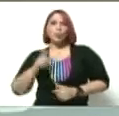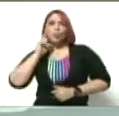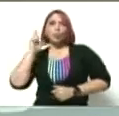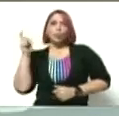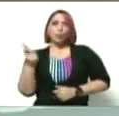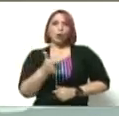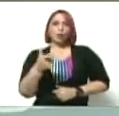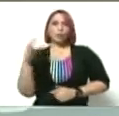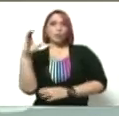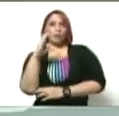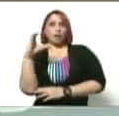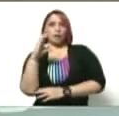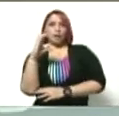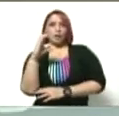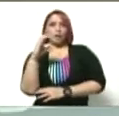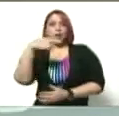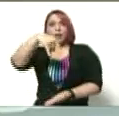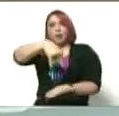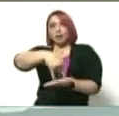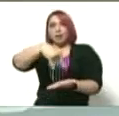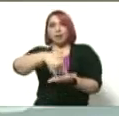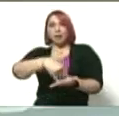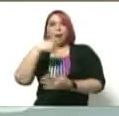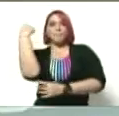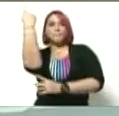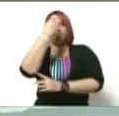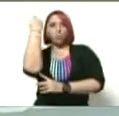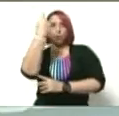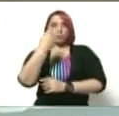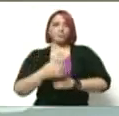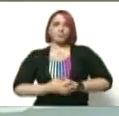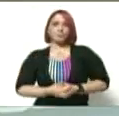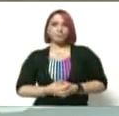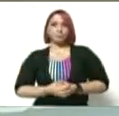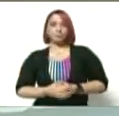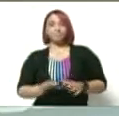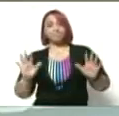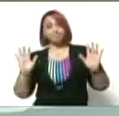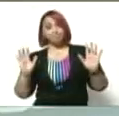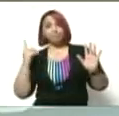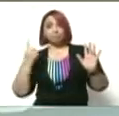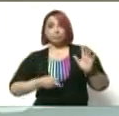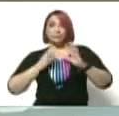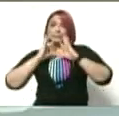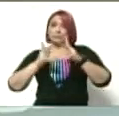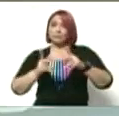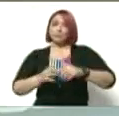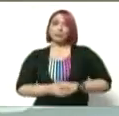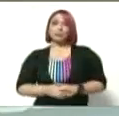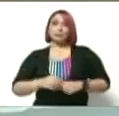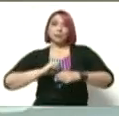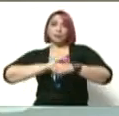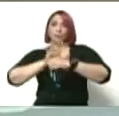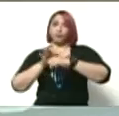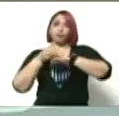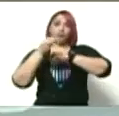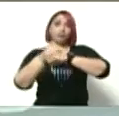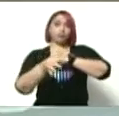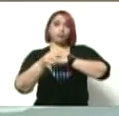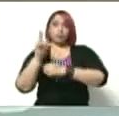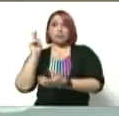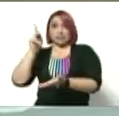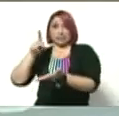caracas carabobo y apuré vale mencionar que la variante o micro ya llego a colombia